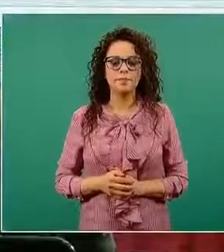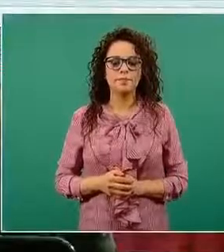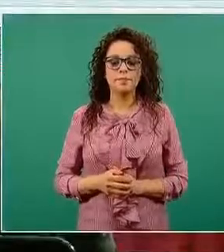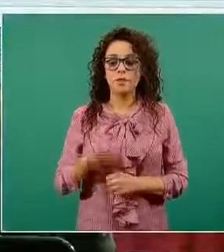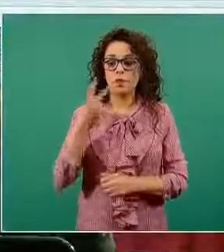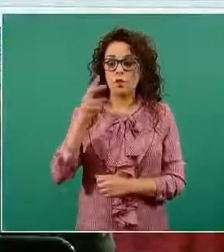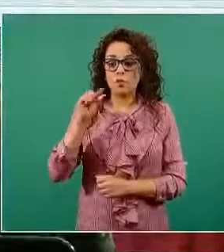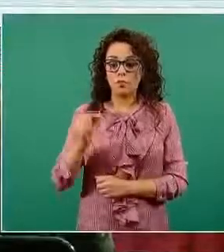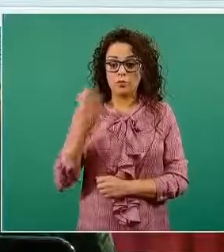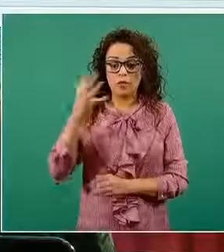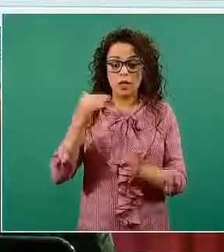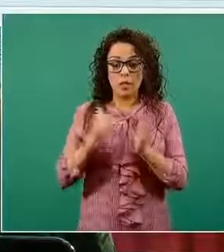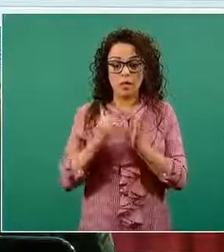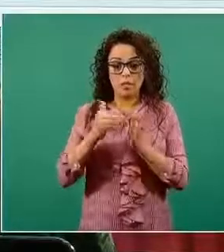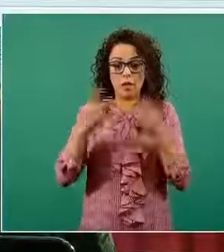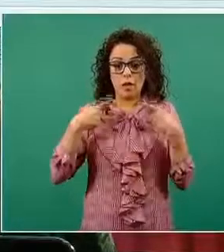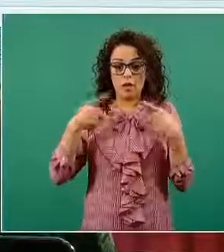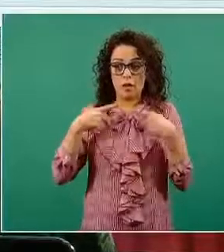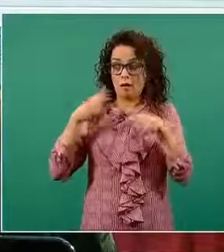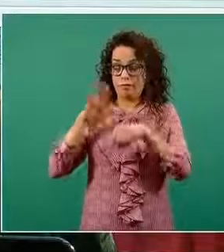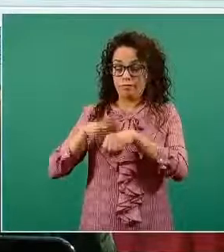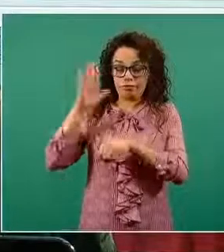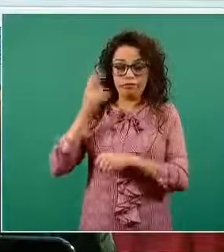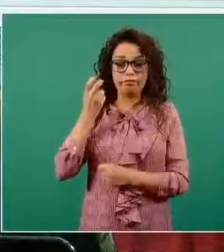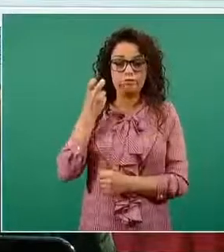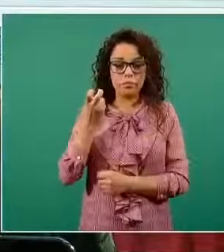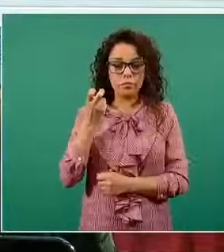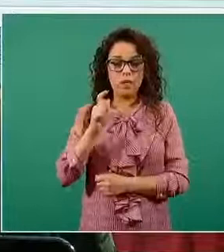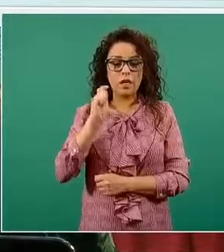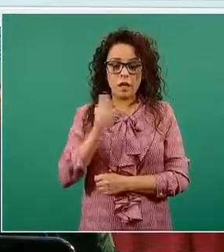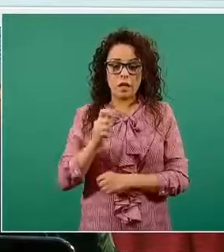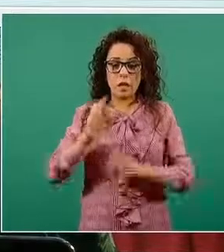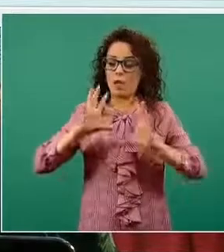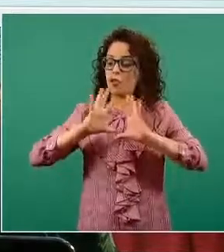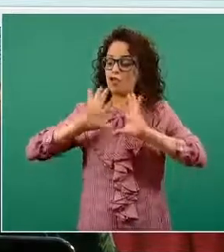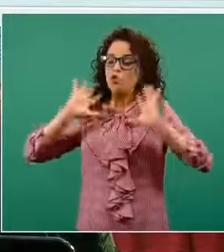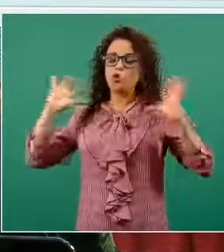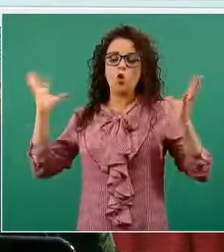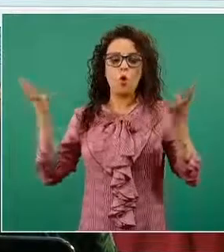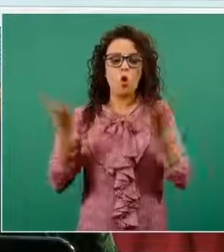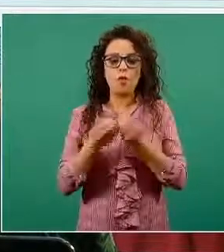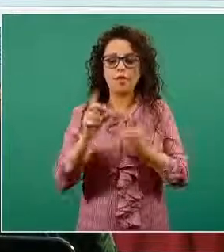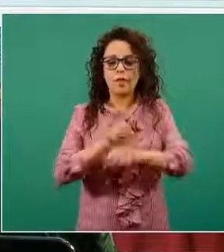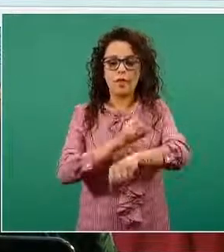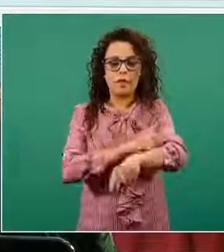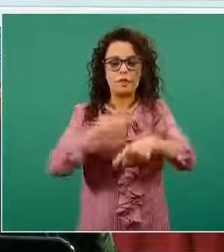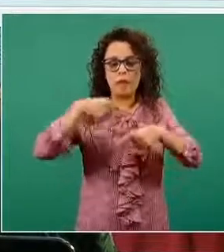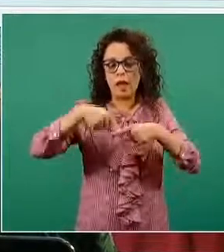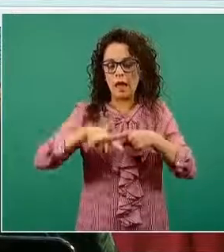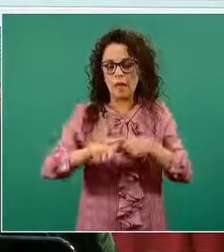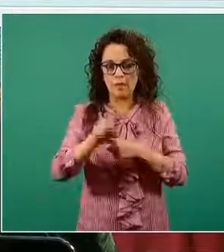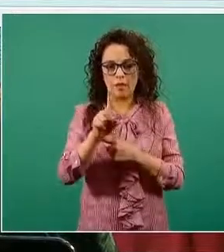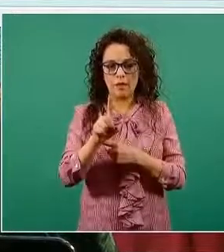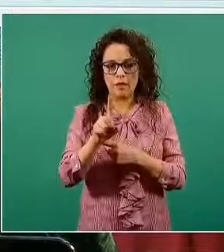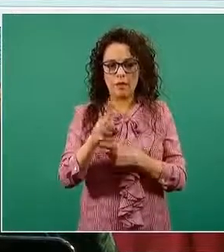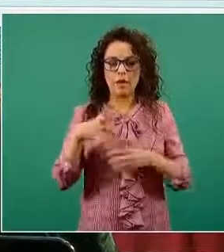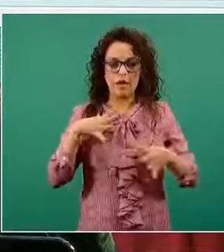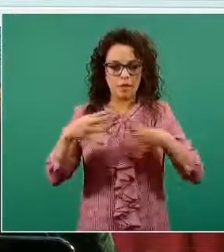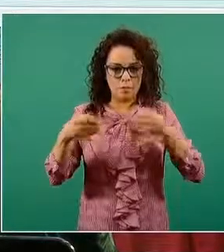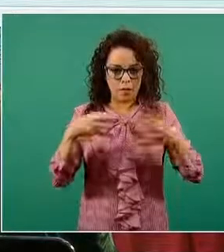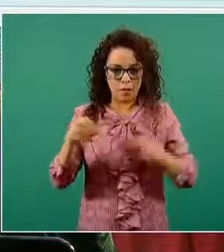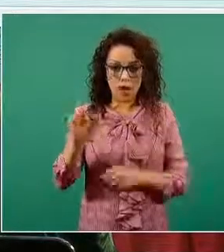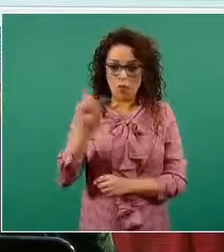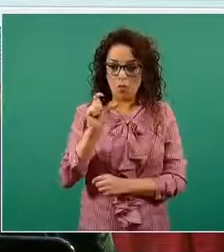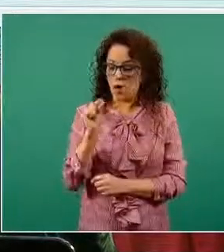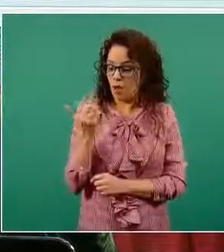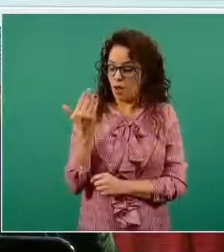de 2.5 millones de personas forman parte del comportamiento histórico de la epidemia. Cuando nos vamos al comportamiento reciente, que